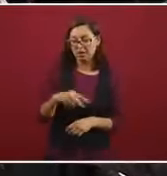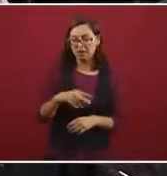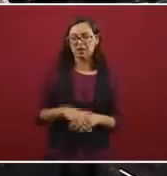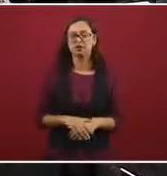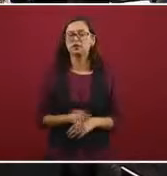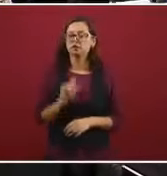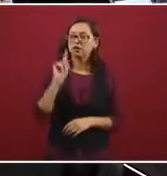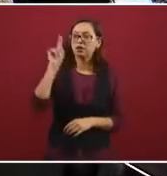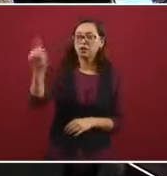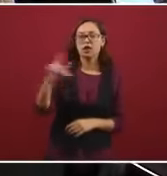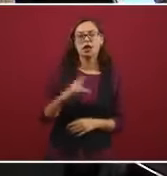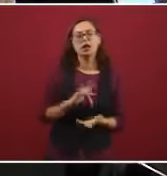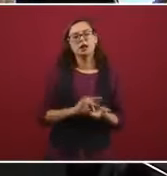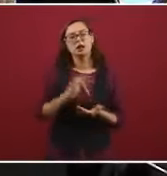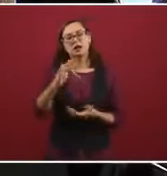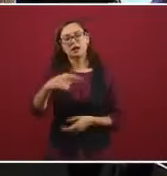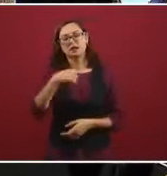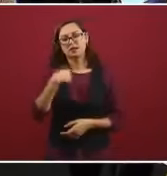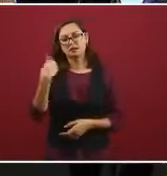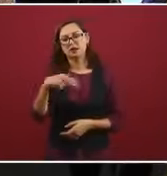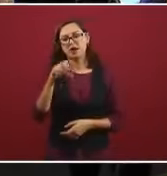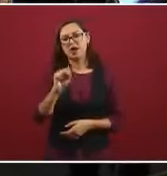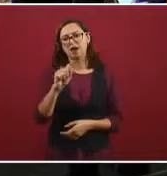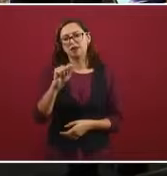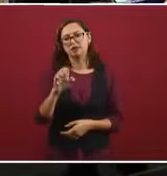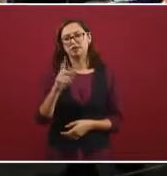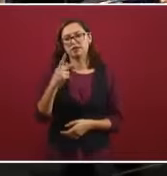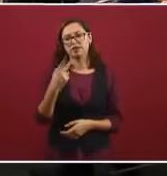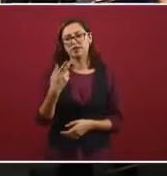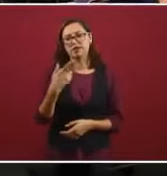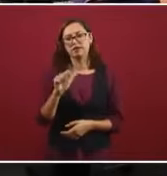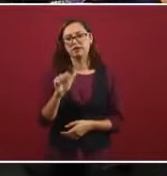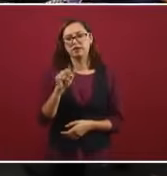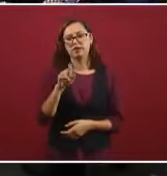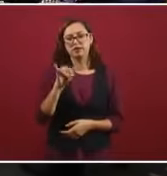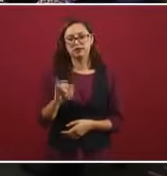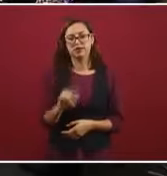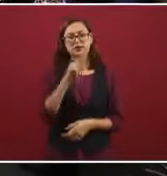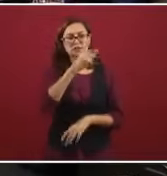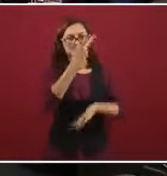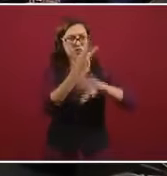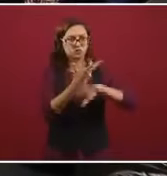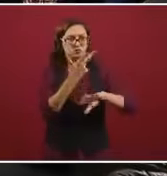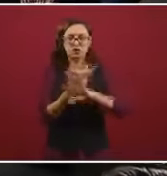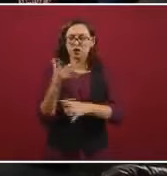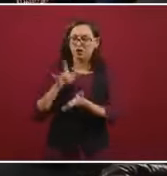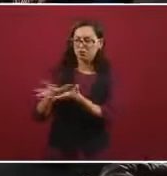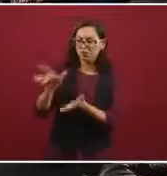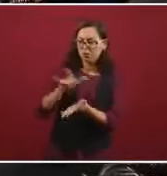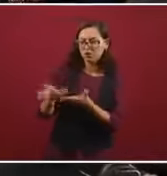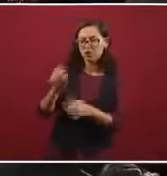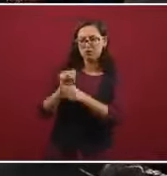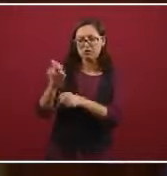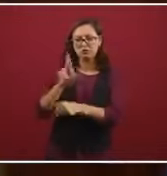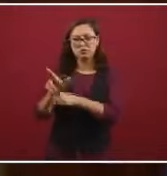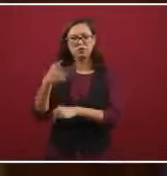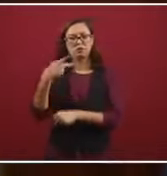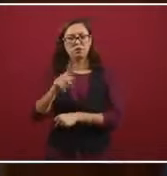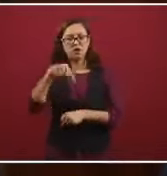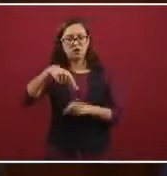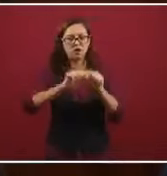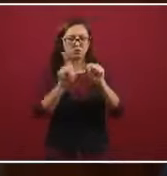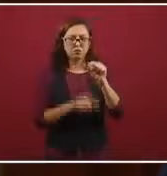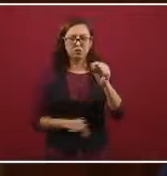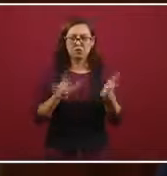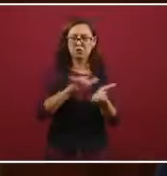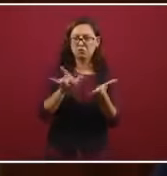ADN 40. Si bien Estados Unidos ha aportado a El Salvador, todavía no dan nada de recursos a México. Y a la par